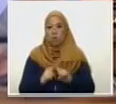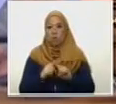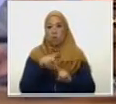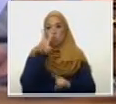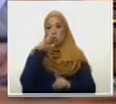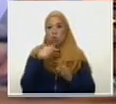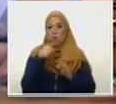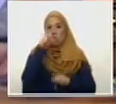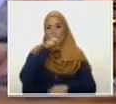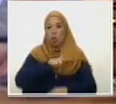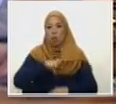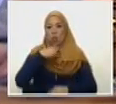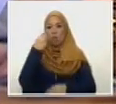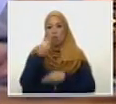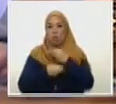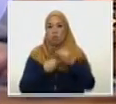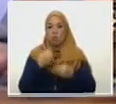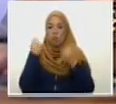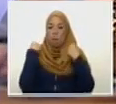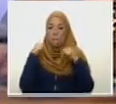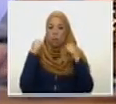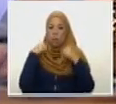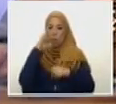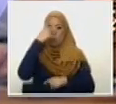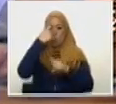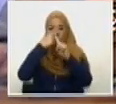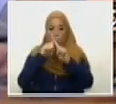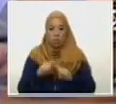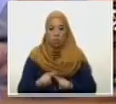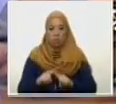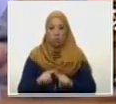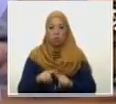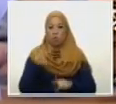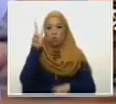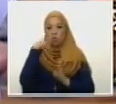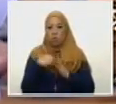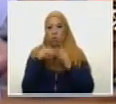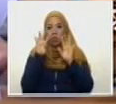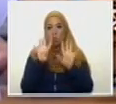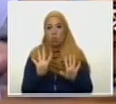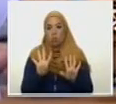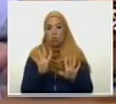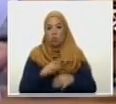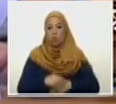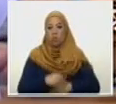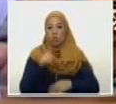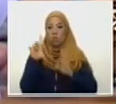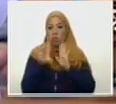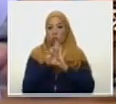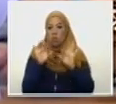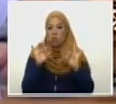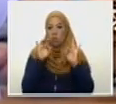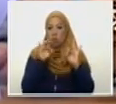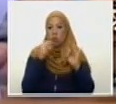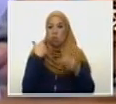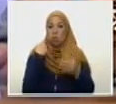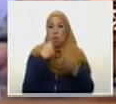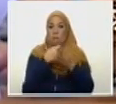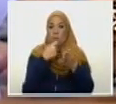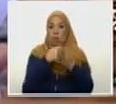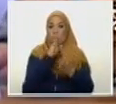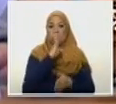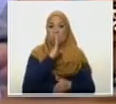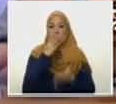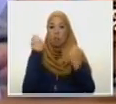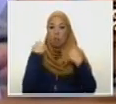República Bolivariana de Venezuela para el ejercicio económico financiero del año 2019 y la ley especial de endeudamiento para el